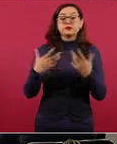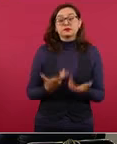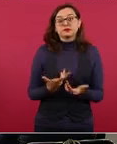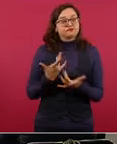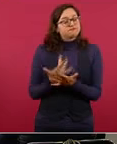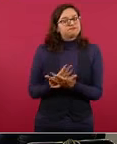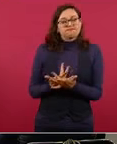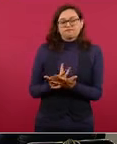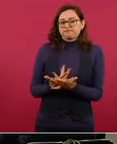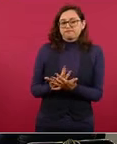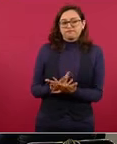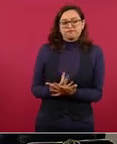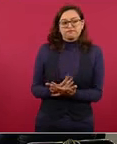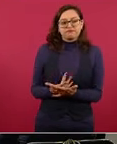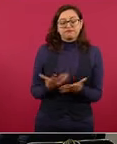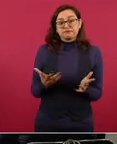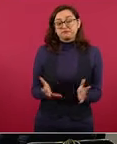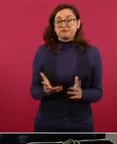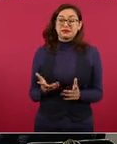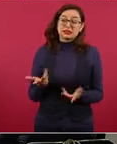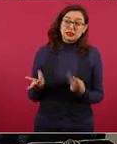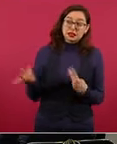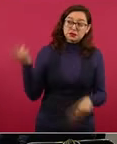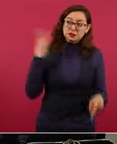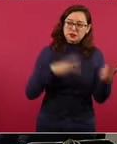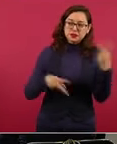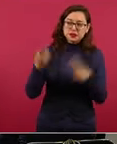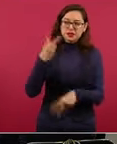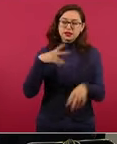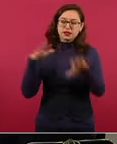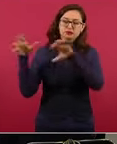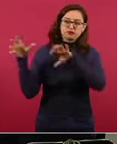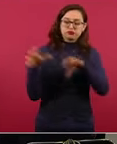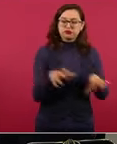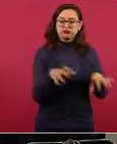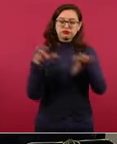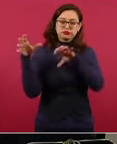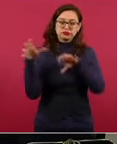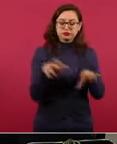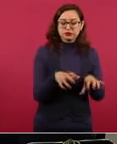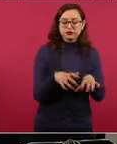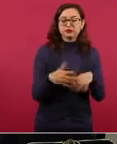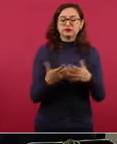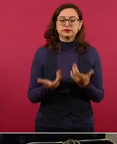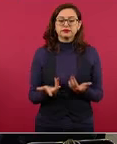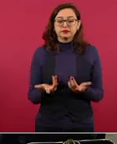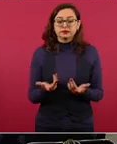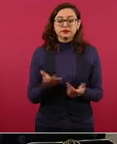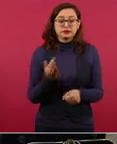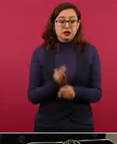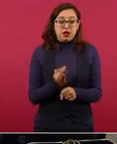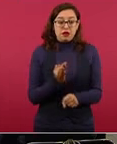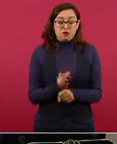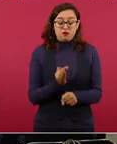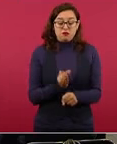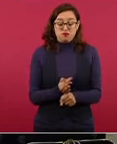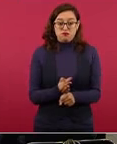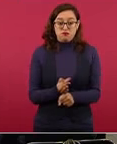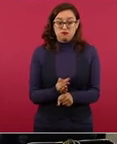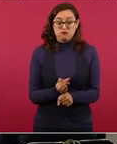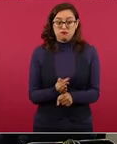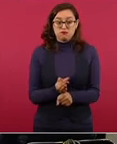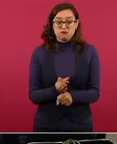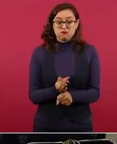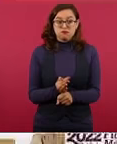meteorológicas o sea los ciclones tropicales que se presentan en el golfo de méjico en el atlántico actualmente está